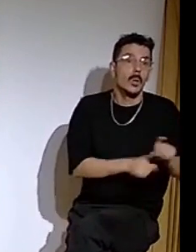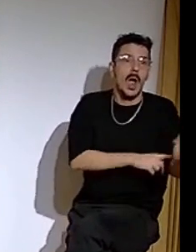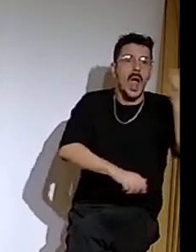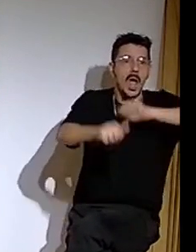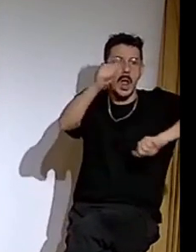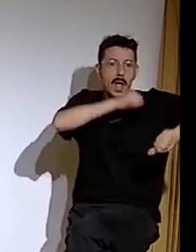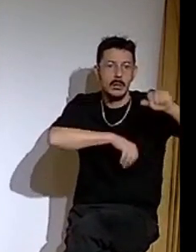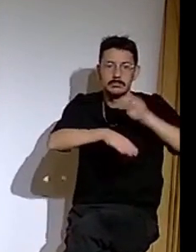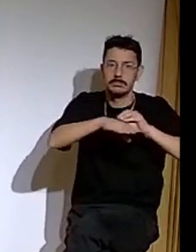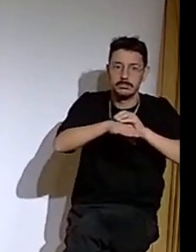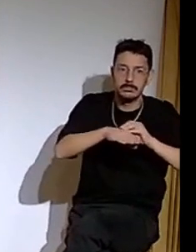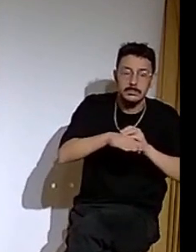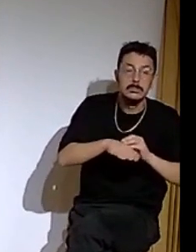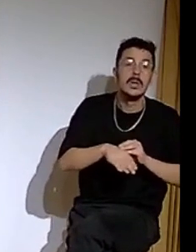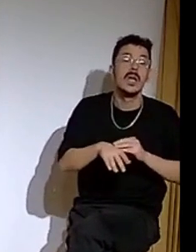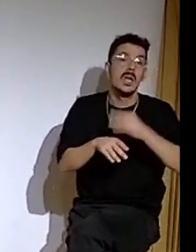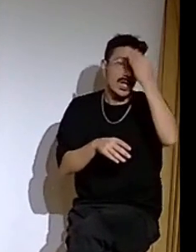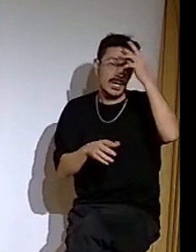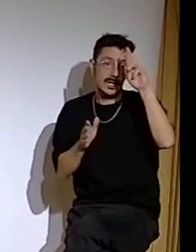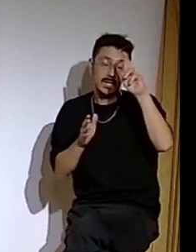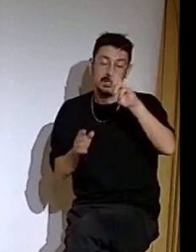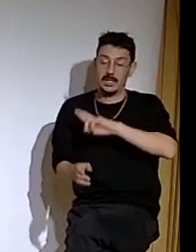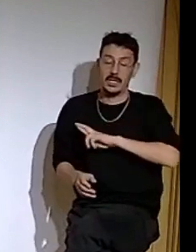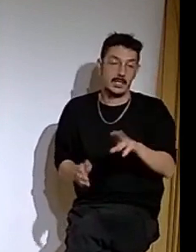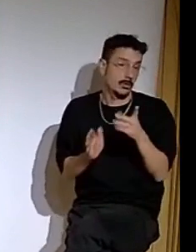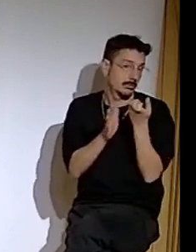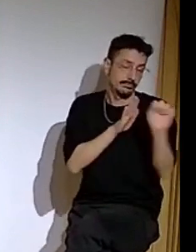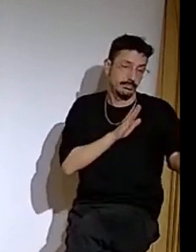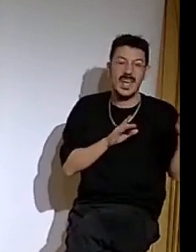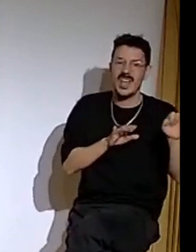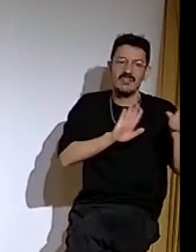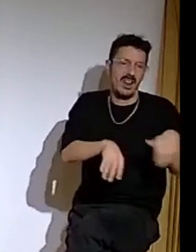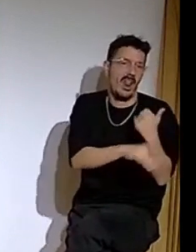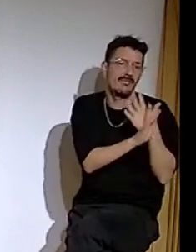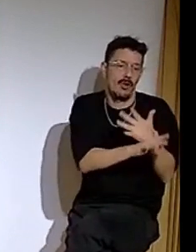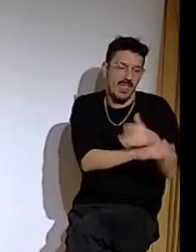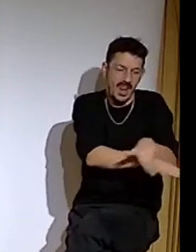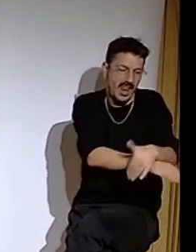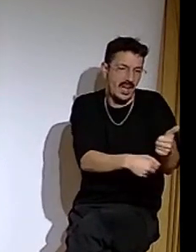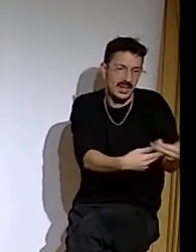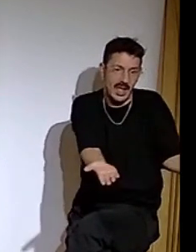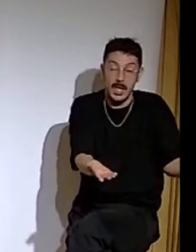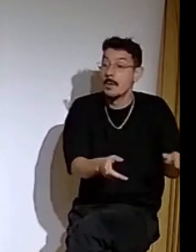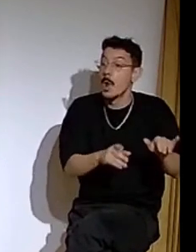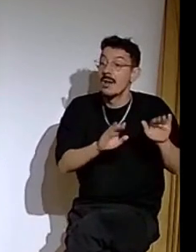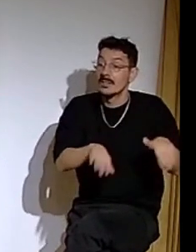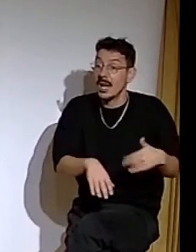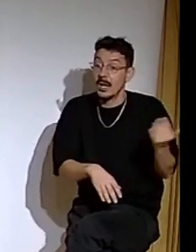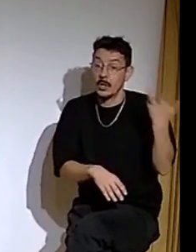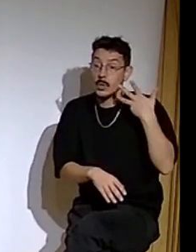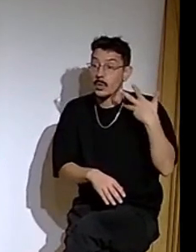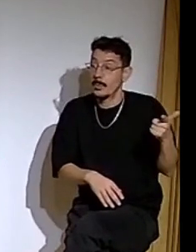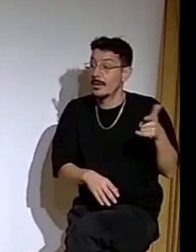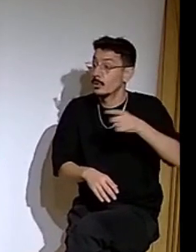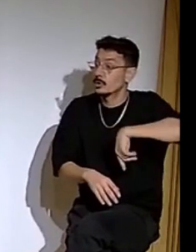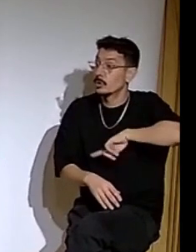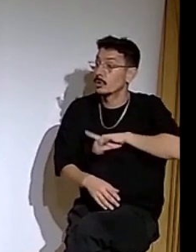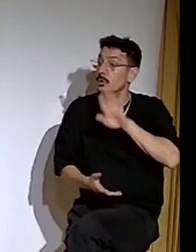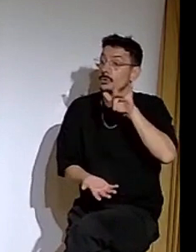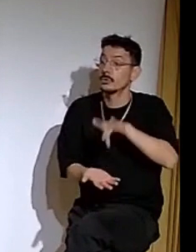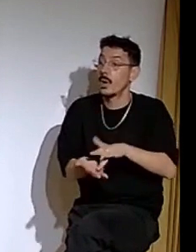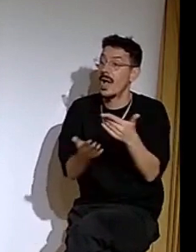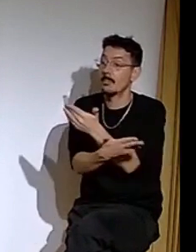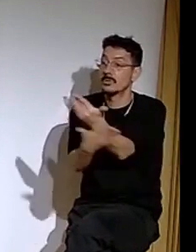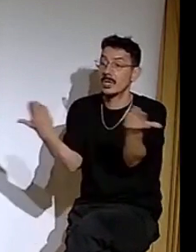alcohol el paganismo y el en la calle vale que también se nos ha sido arrebatada estamos en una exposición que